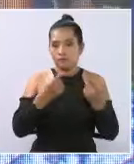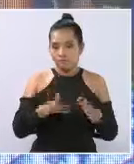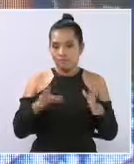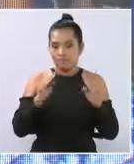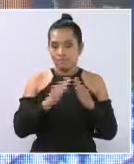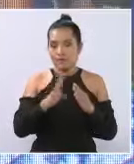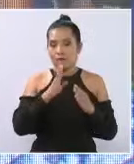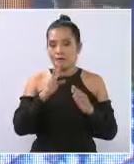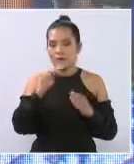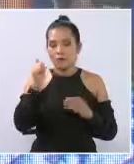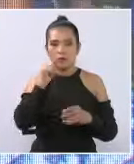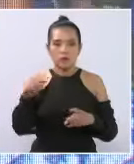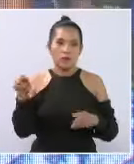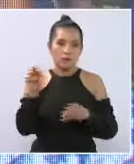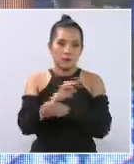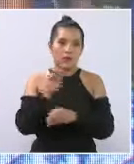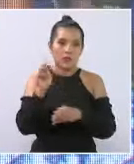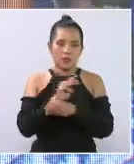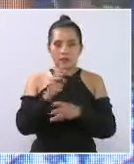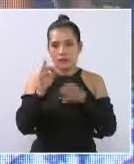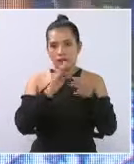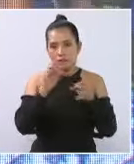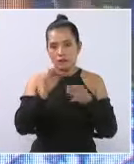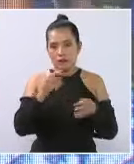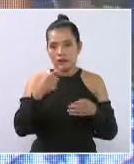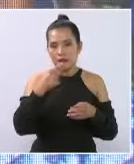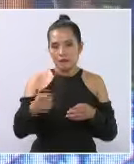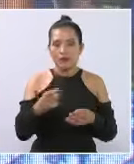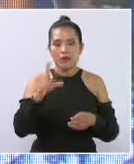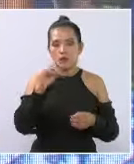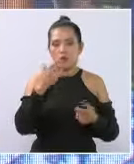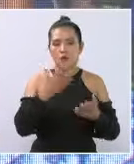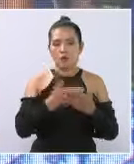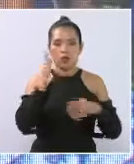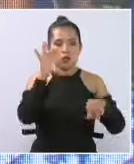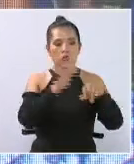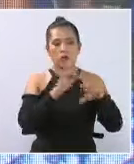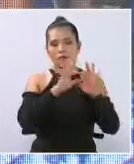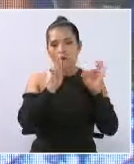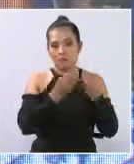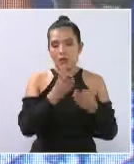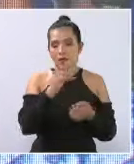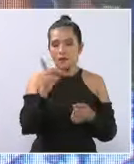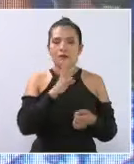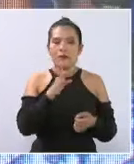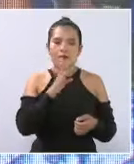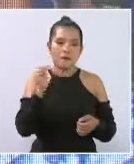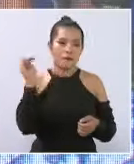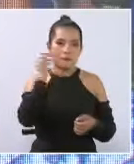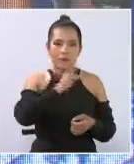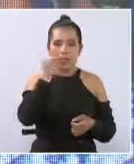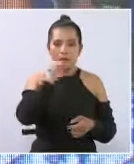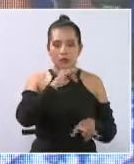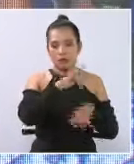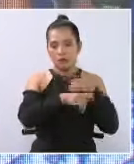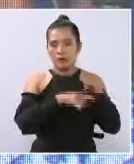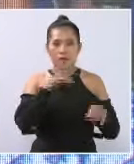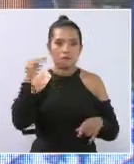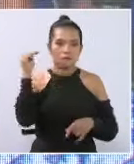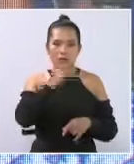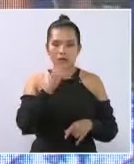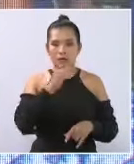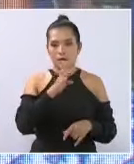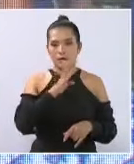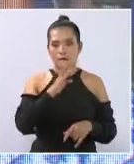La ministra de la Presidencia, Marianela Prada, que señaló estas acusaciones como mentirosas y calumnias, señaló